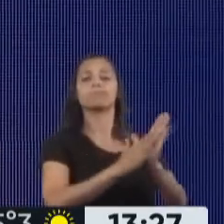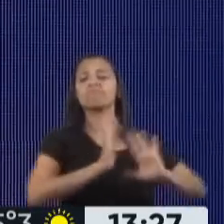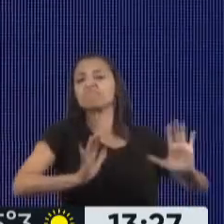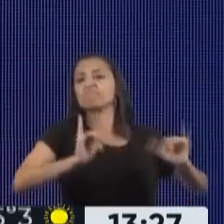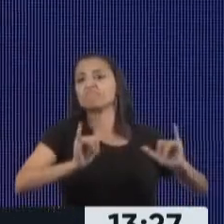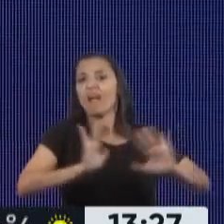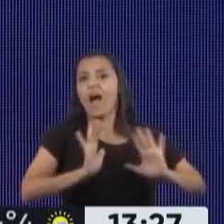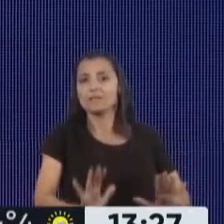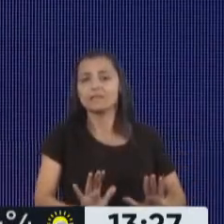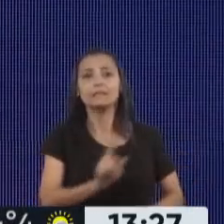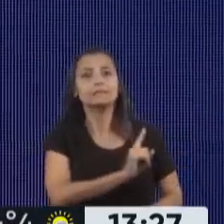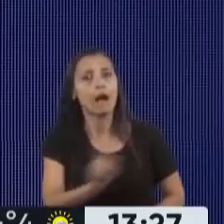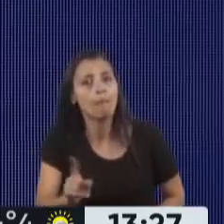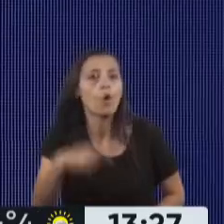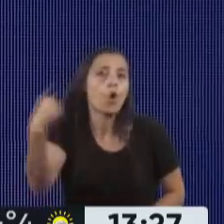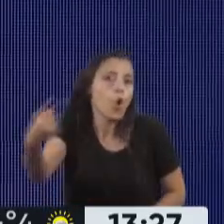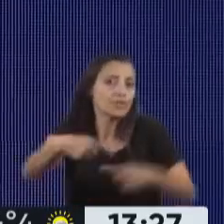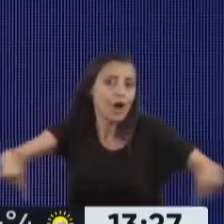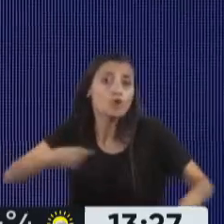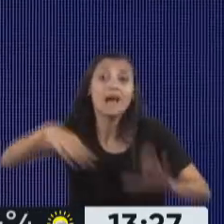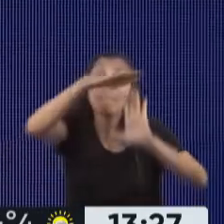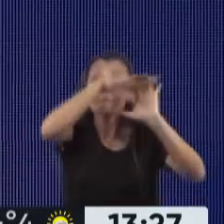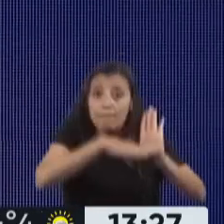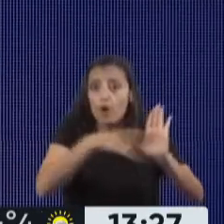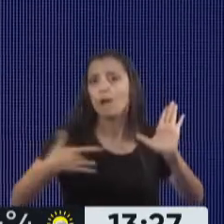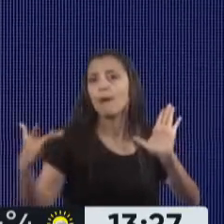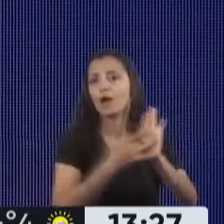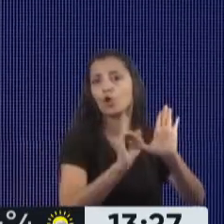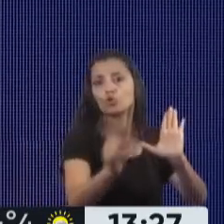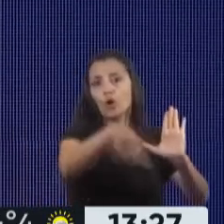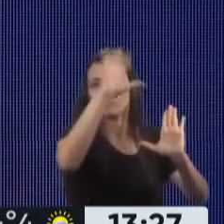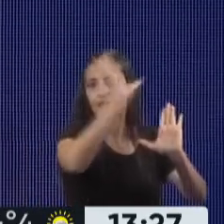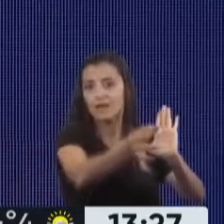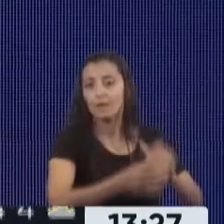negociable, como ninguna de las partes básicas de mi programa, como ya lo habrán visto.